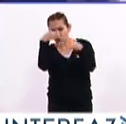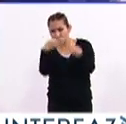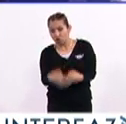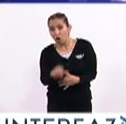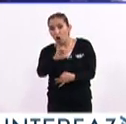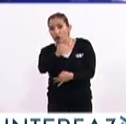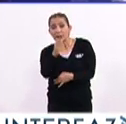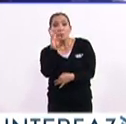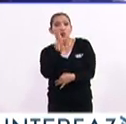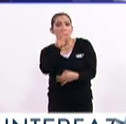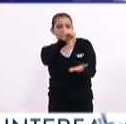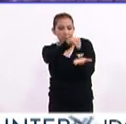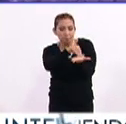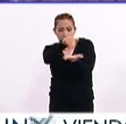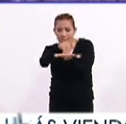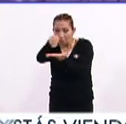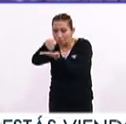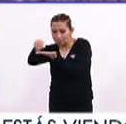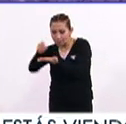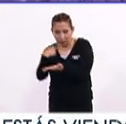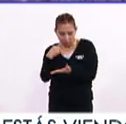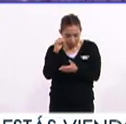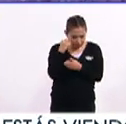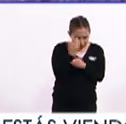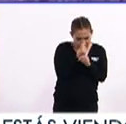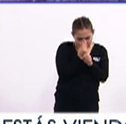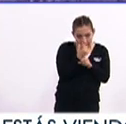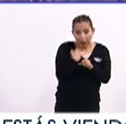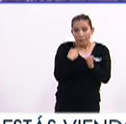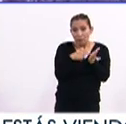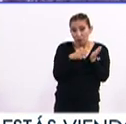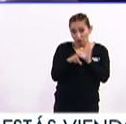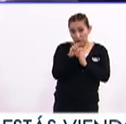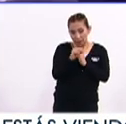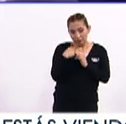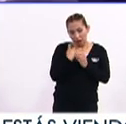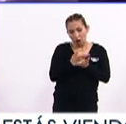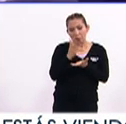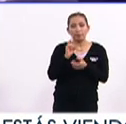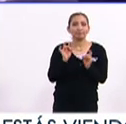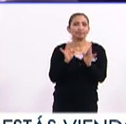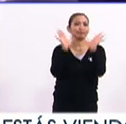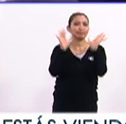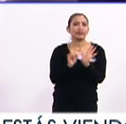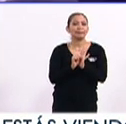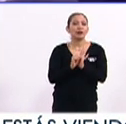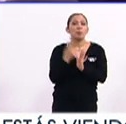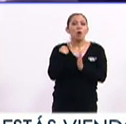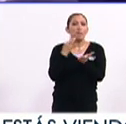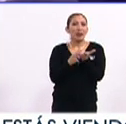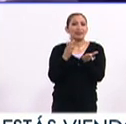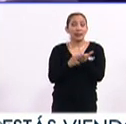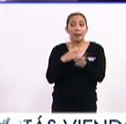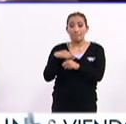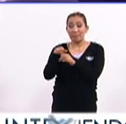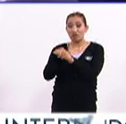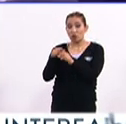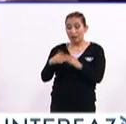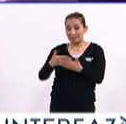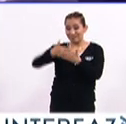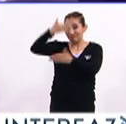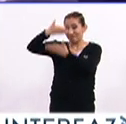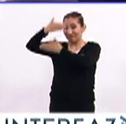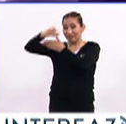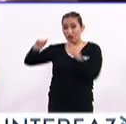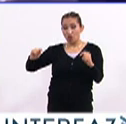son de 11 muestras, pues los métodos de restauración de los años 80 pudieron alterar la señal magnética. Las pinturas murales de